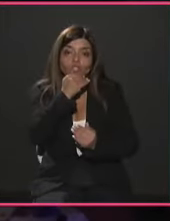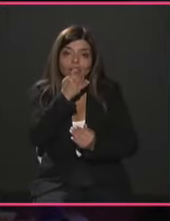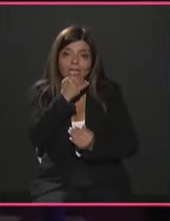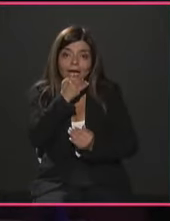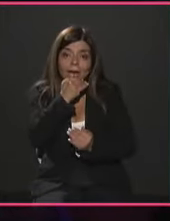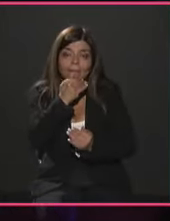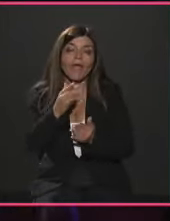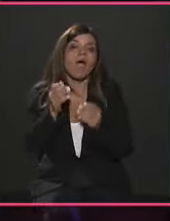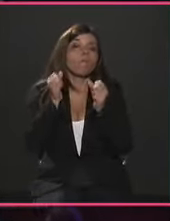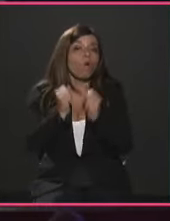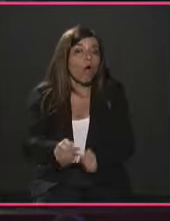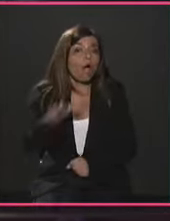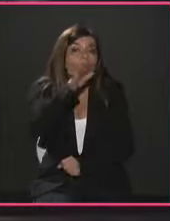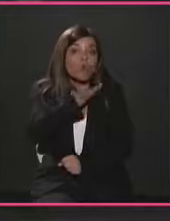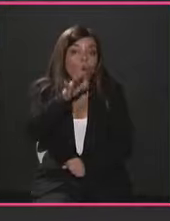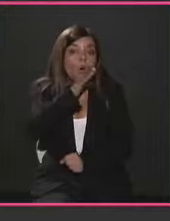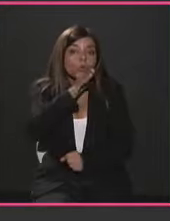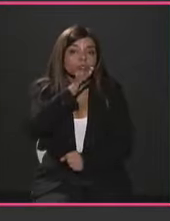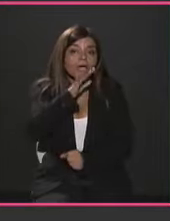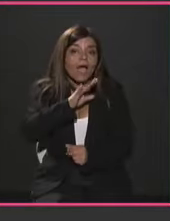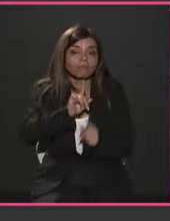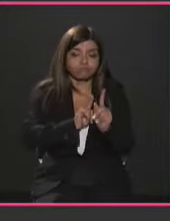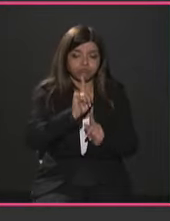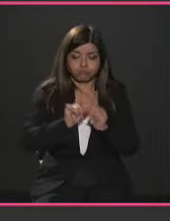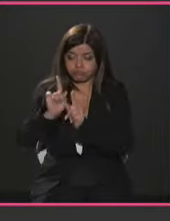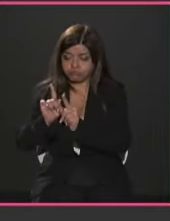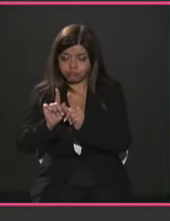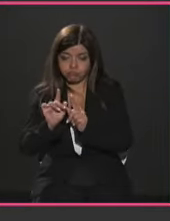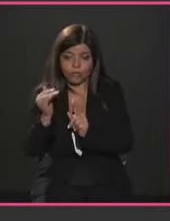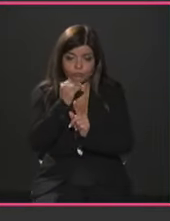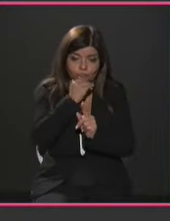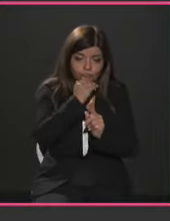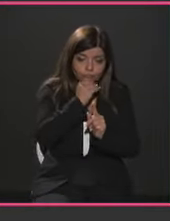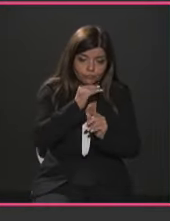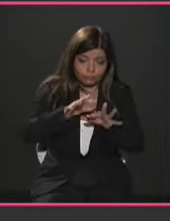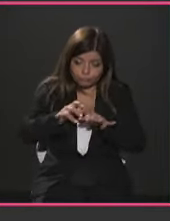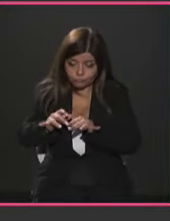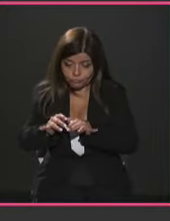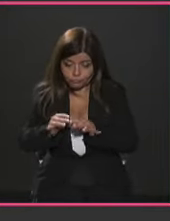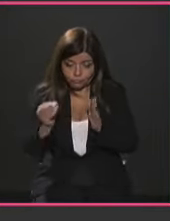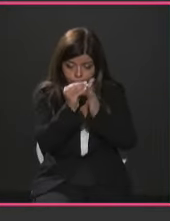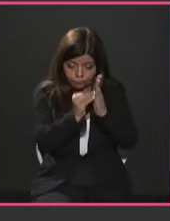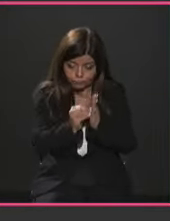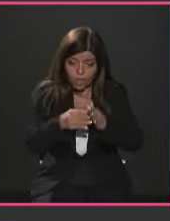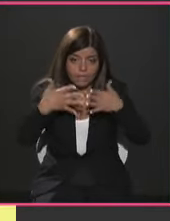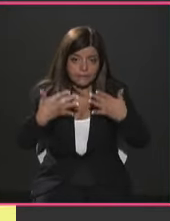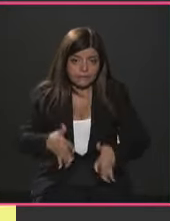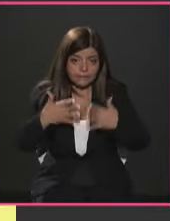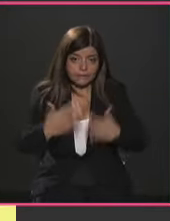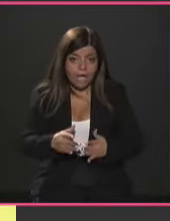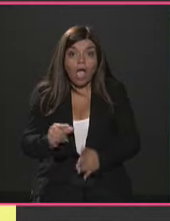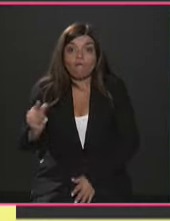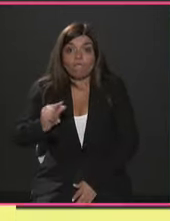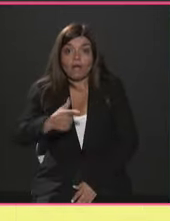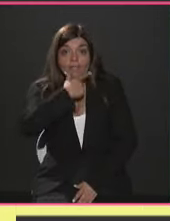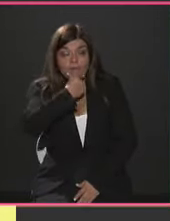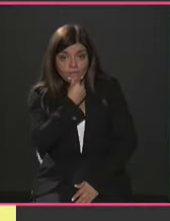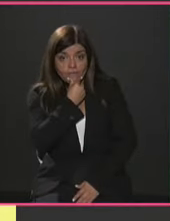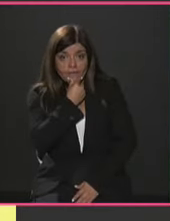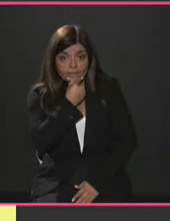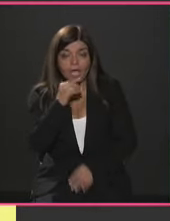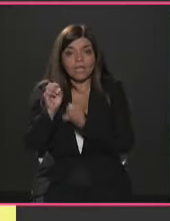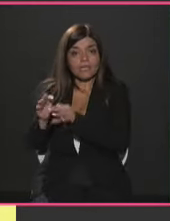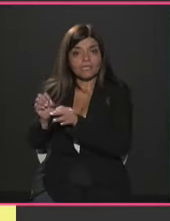podemos usar nuestro algoritmo superrápido para crear datos en tiempo real es barata es fácil de